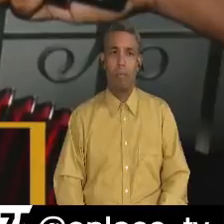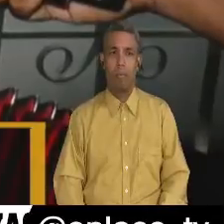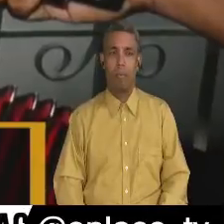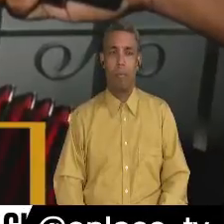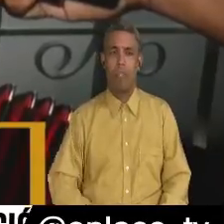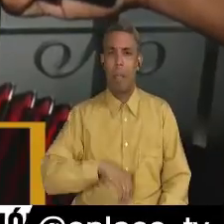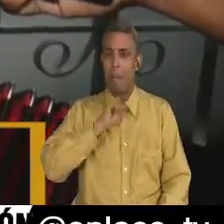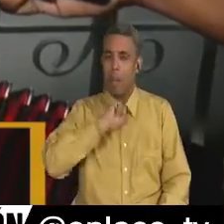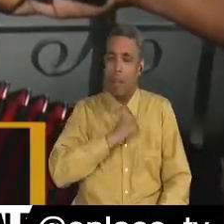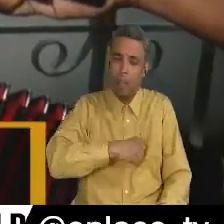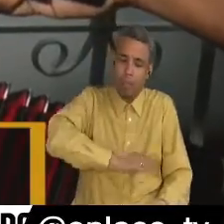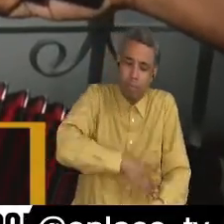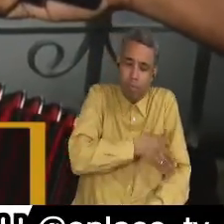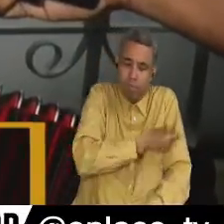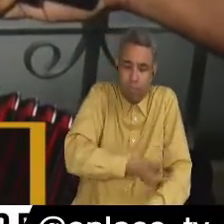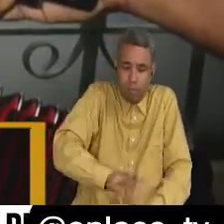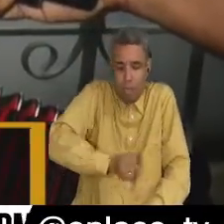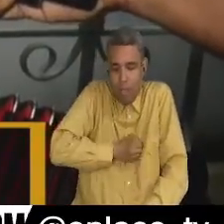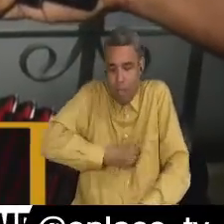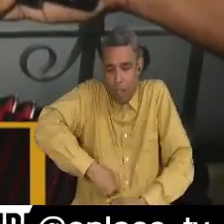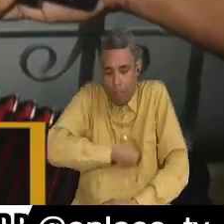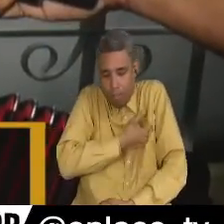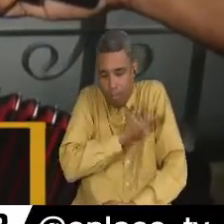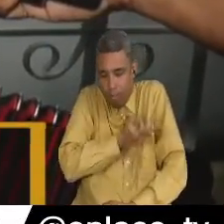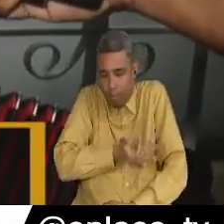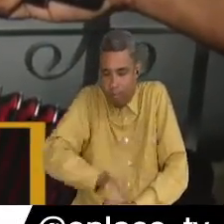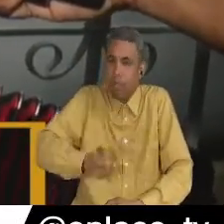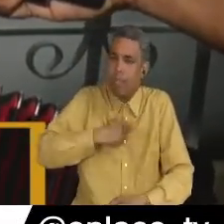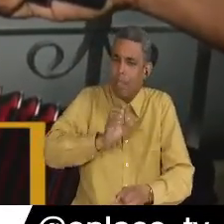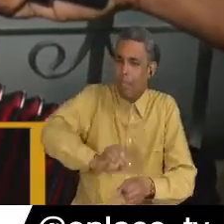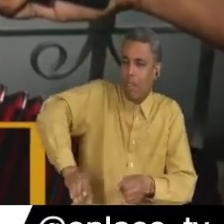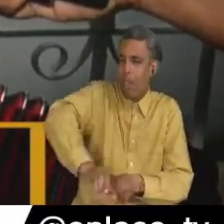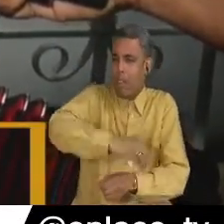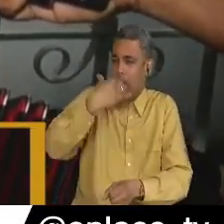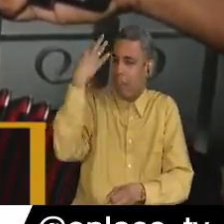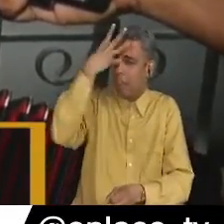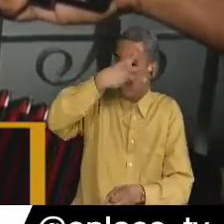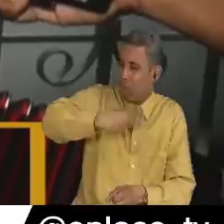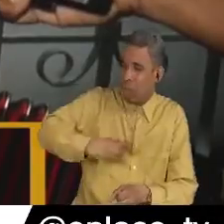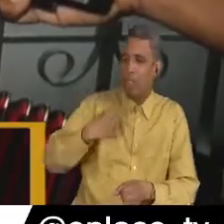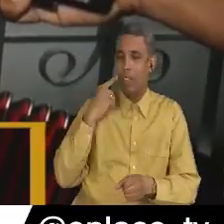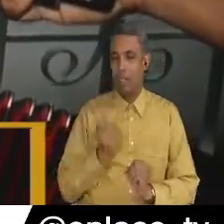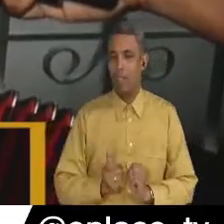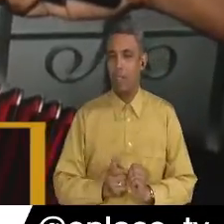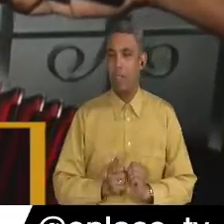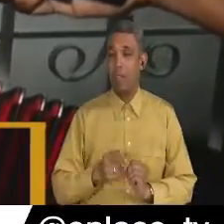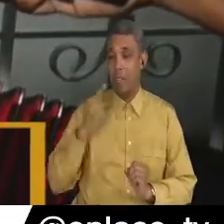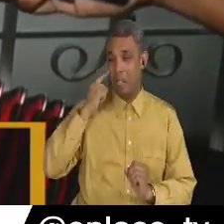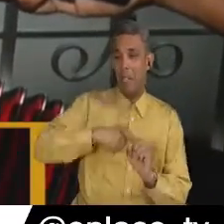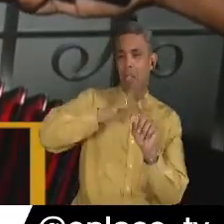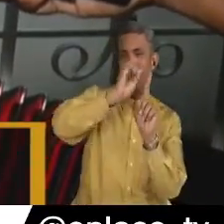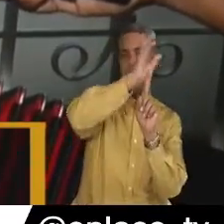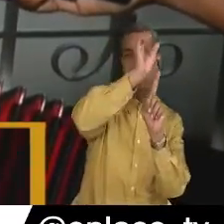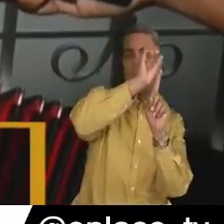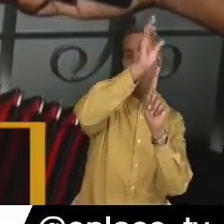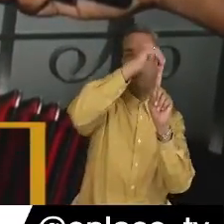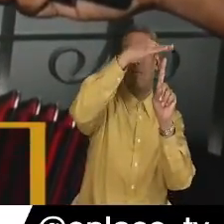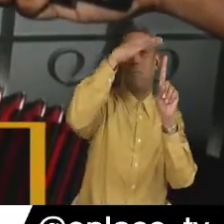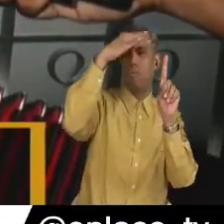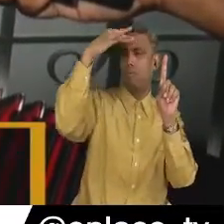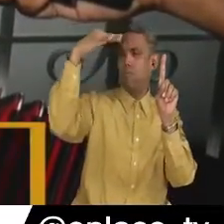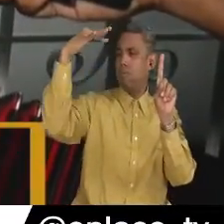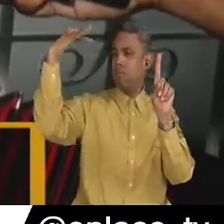primera de mi propia inspiración. Eres la ciudad más linda que tiene 13 mechón, prendido por